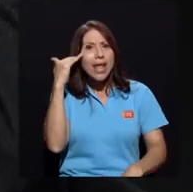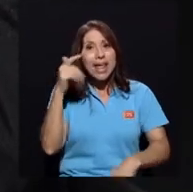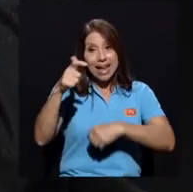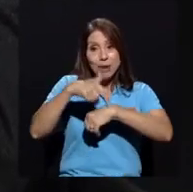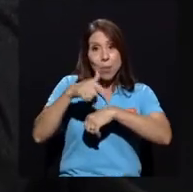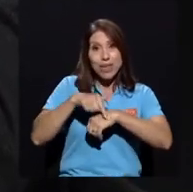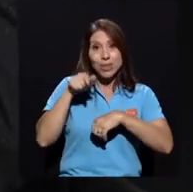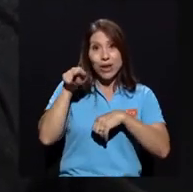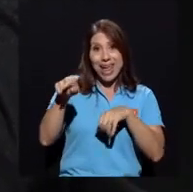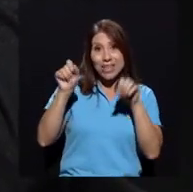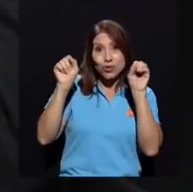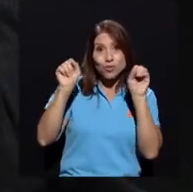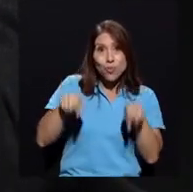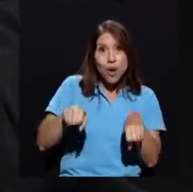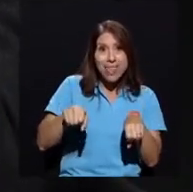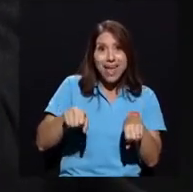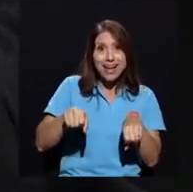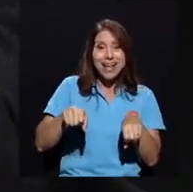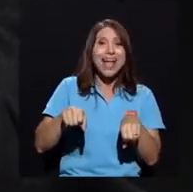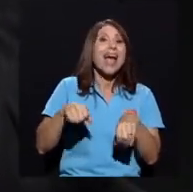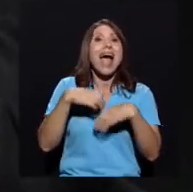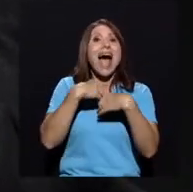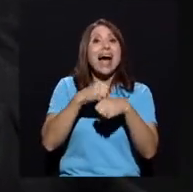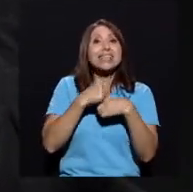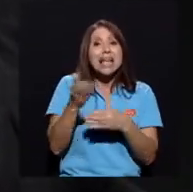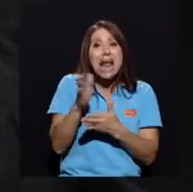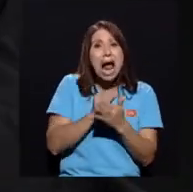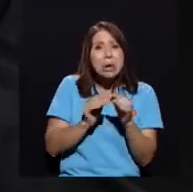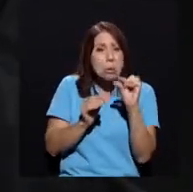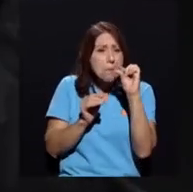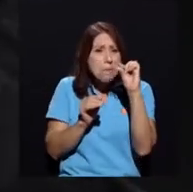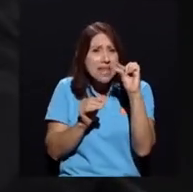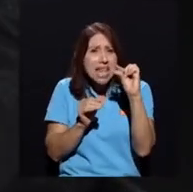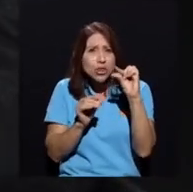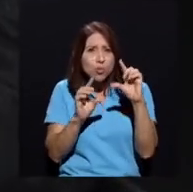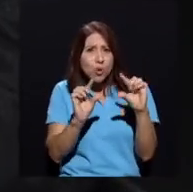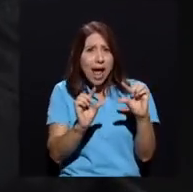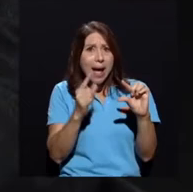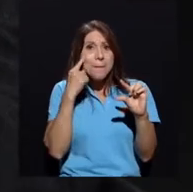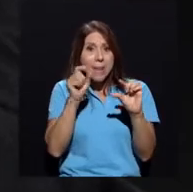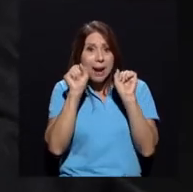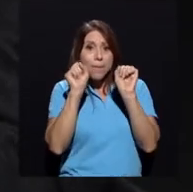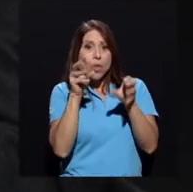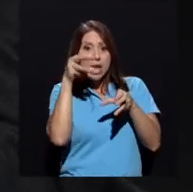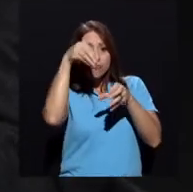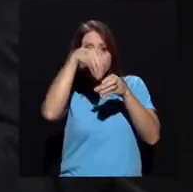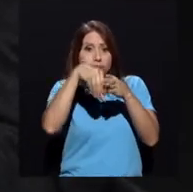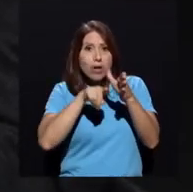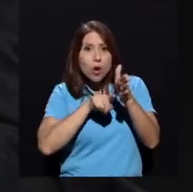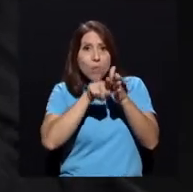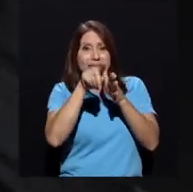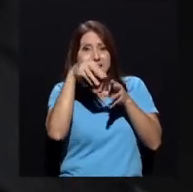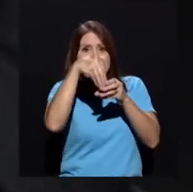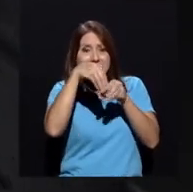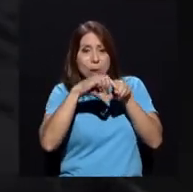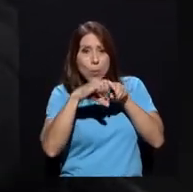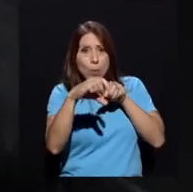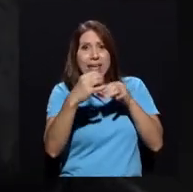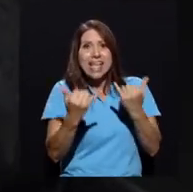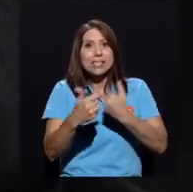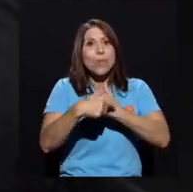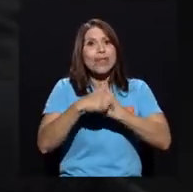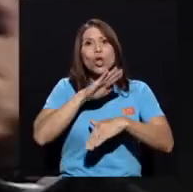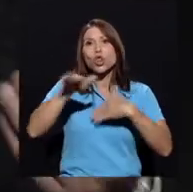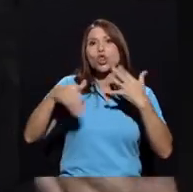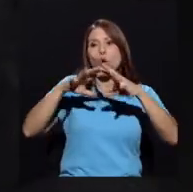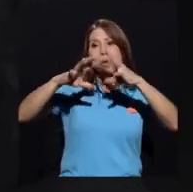en miniatura, la clave es hacer en miniatura para ponerlo en un misil, en este momento todo el mundo está en problemas. La última